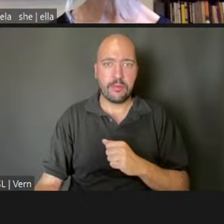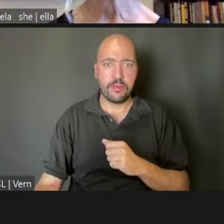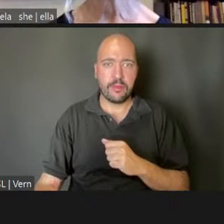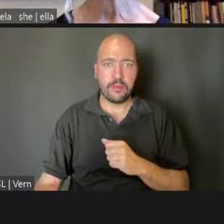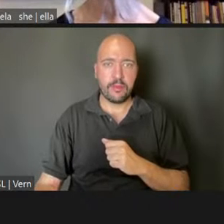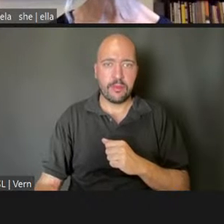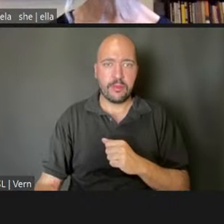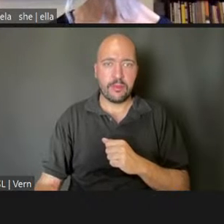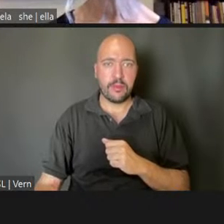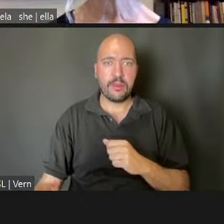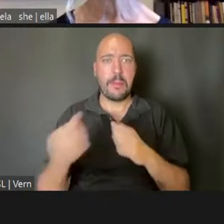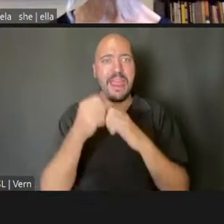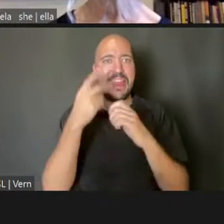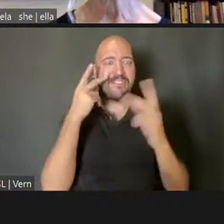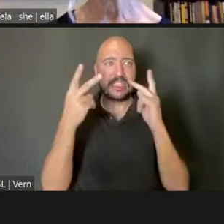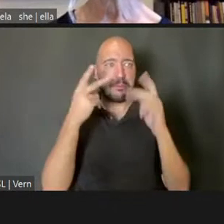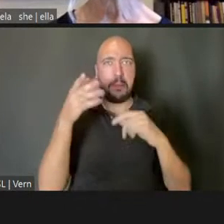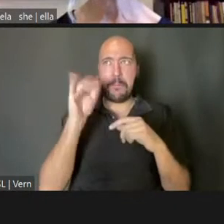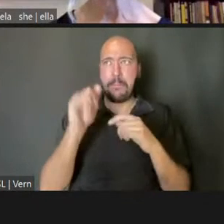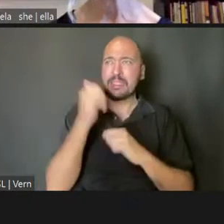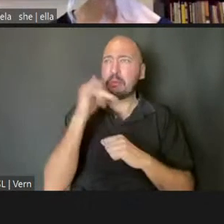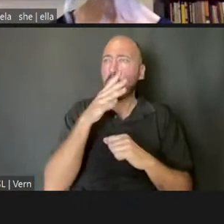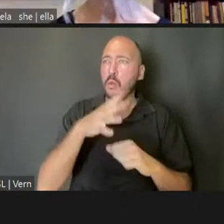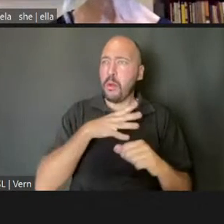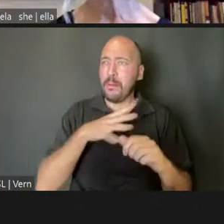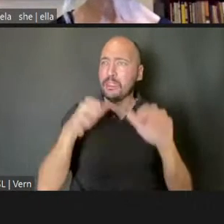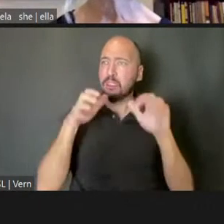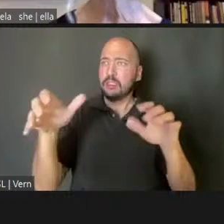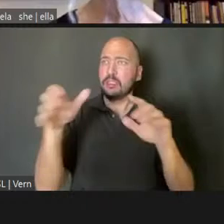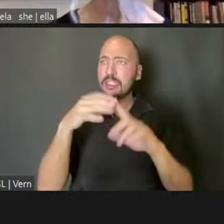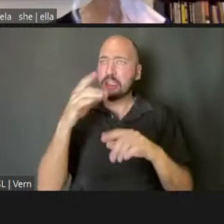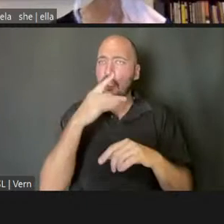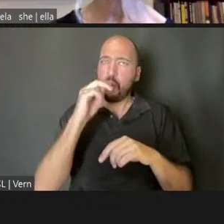very different from Colombia, where Black